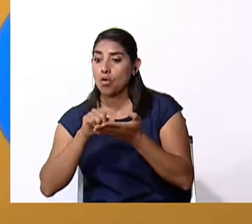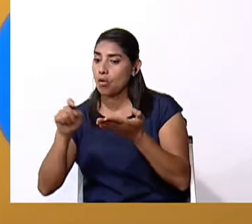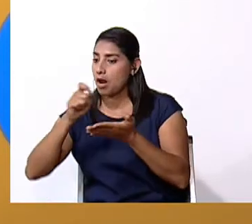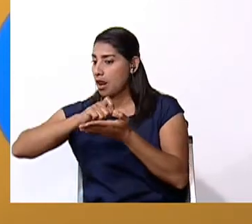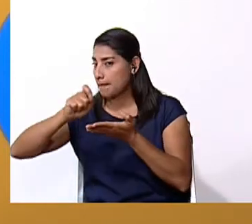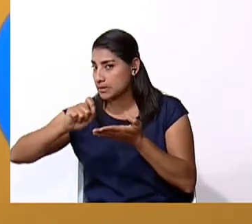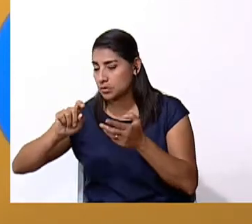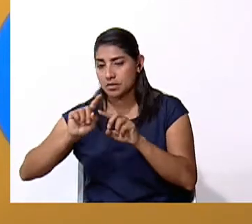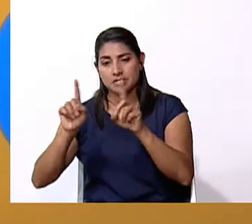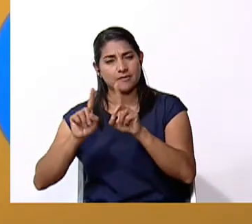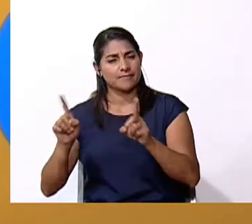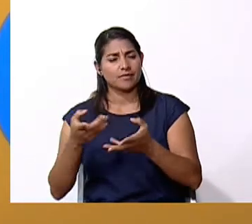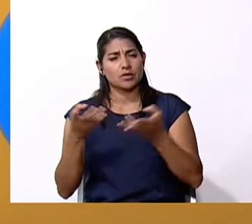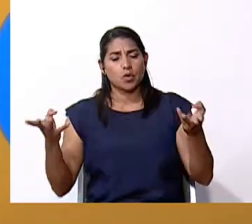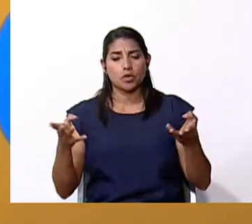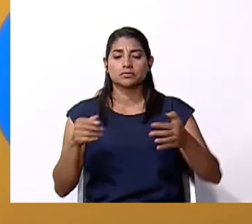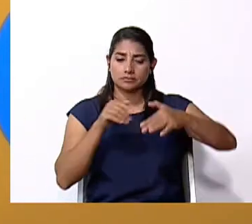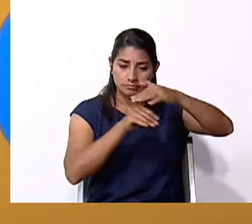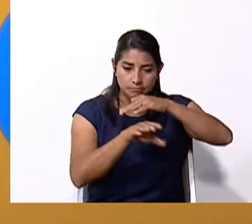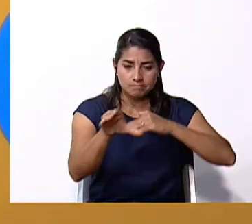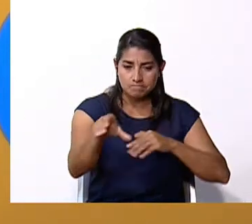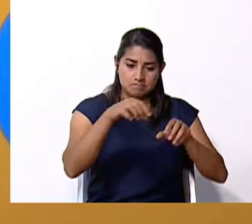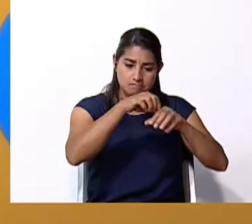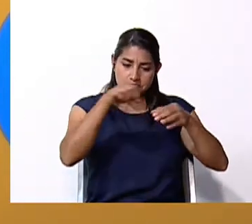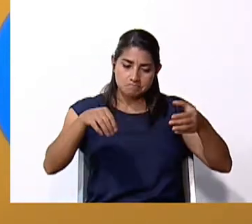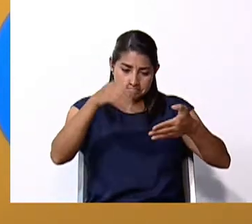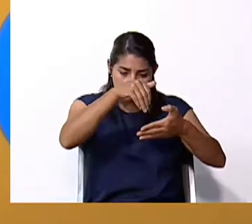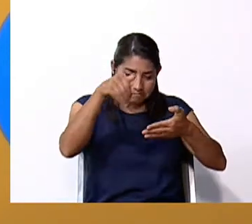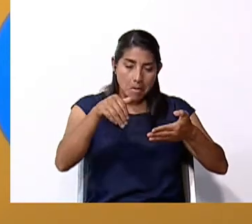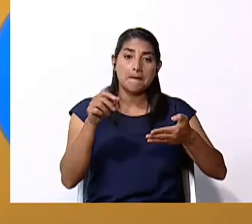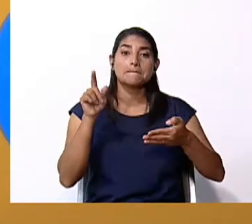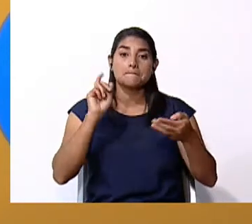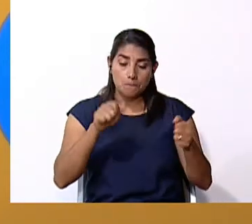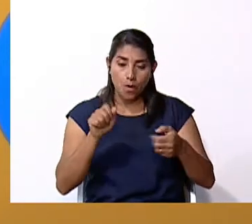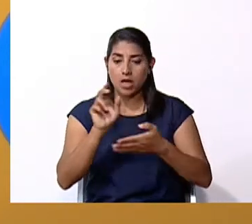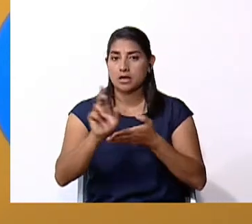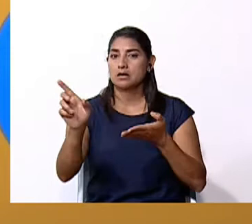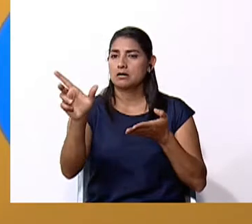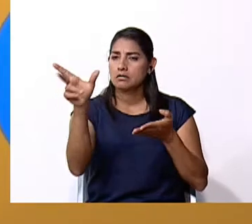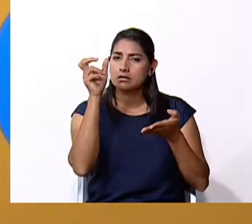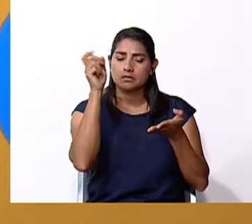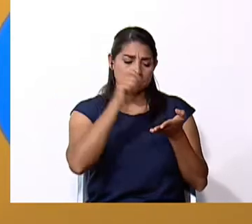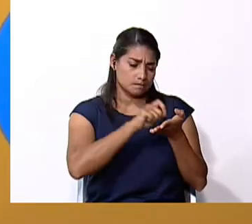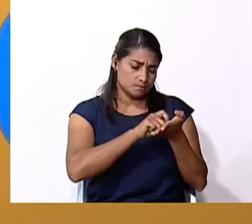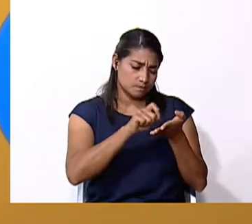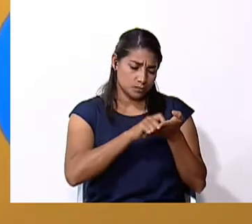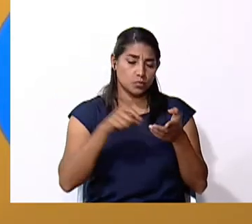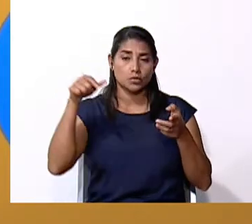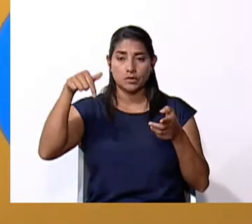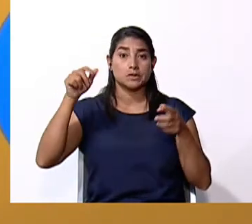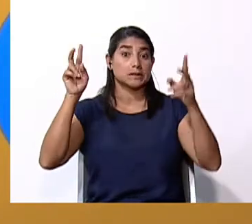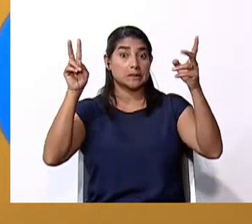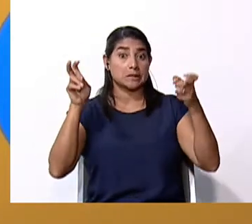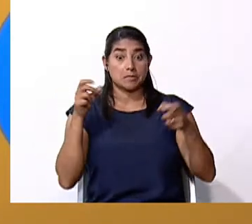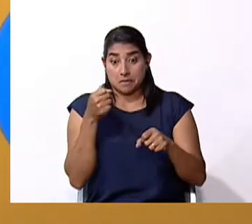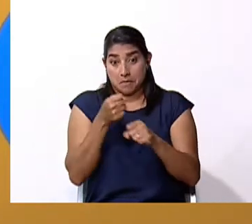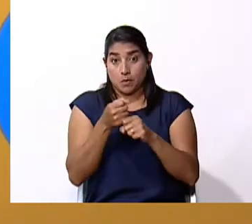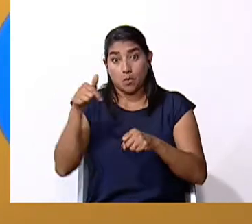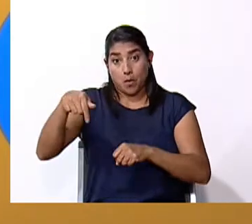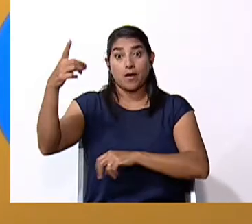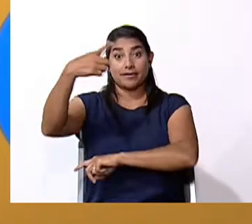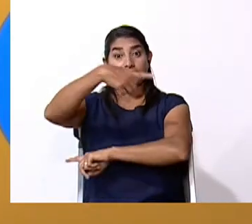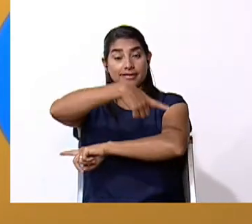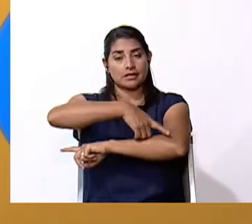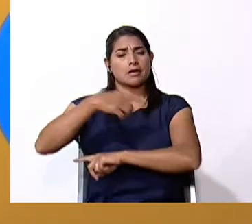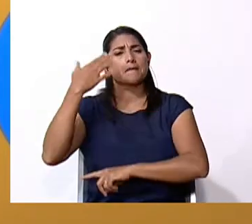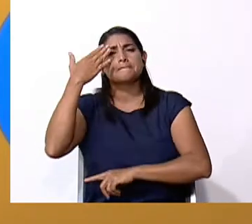lapiceros, lo que tengan ahí a mano para que puedan ir tomando sus anotaciones del tema que vamos a trabajar el día de hoy.